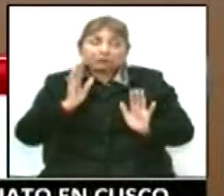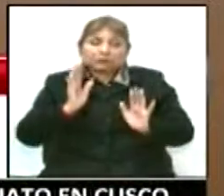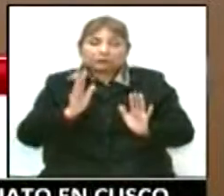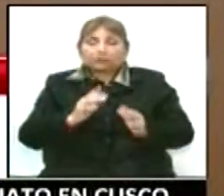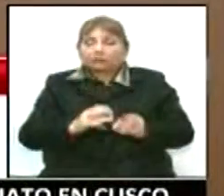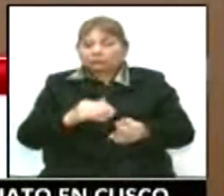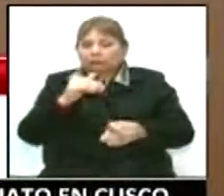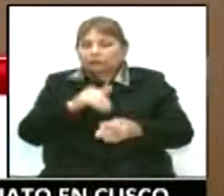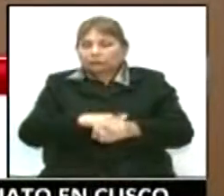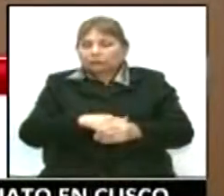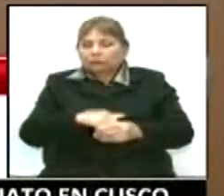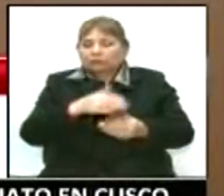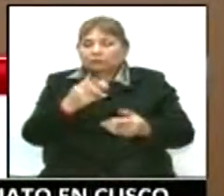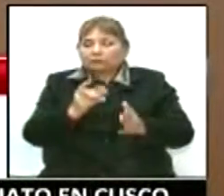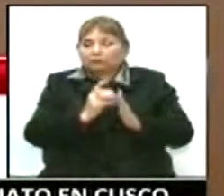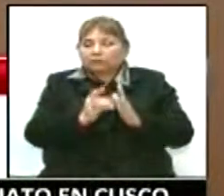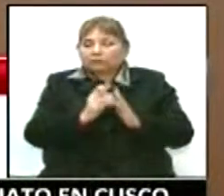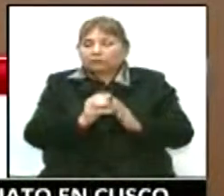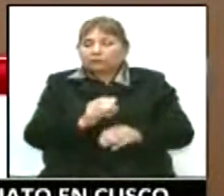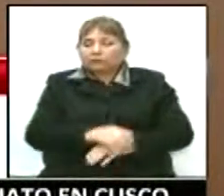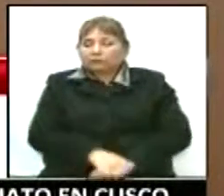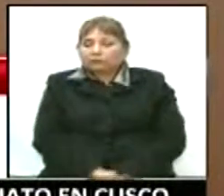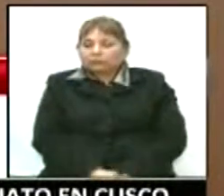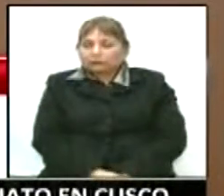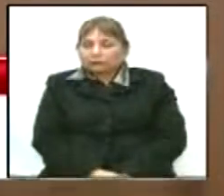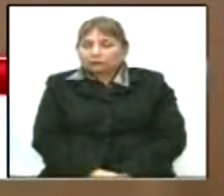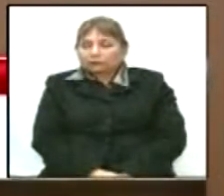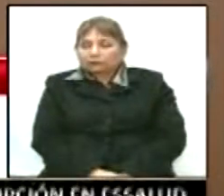se sometería a voto el dictamen correspondiente.